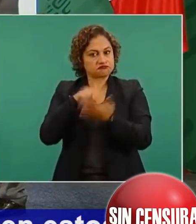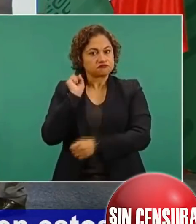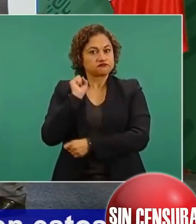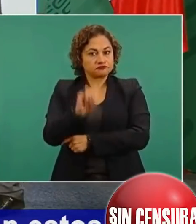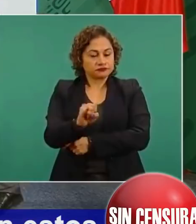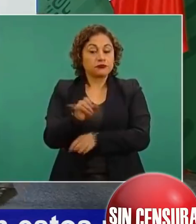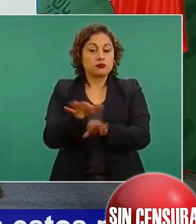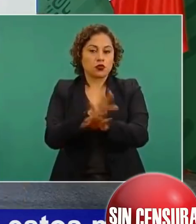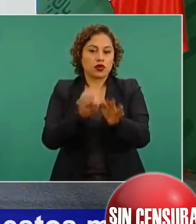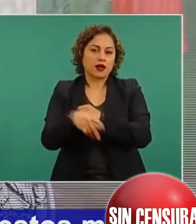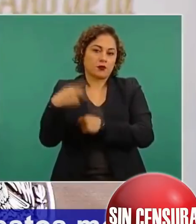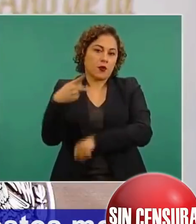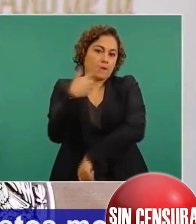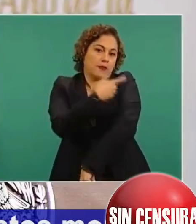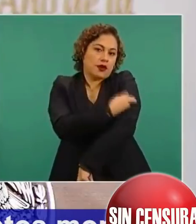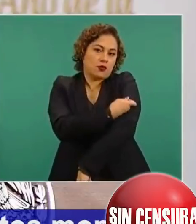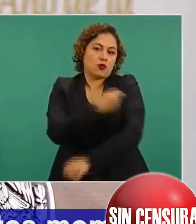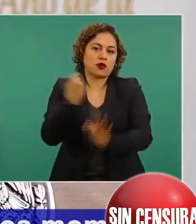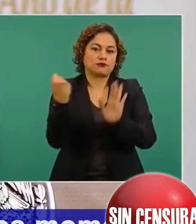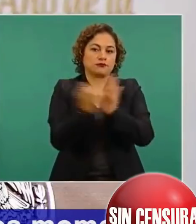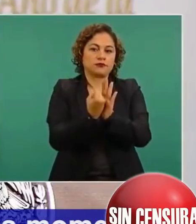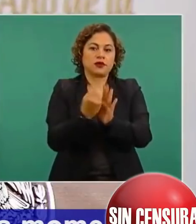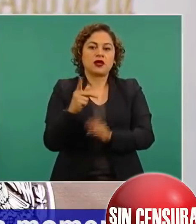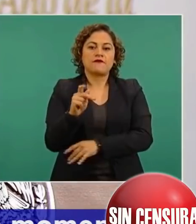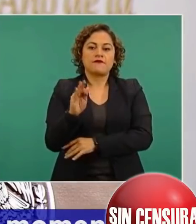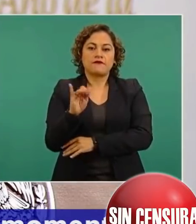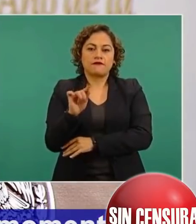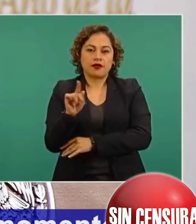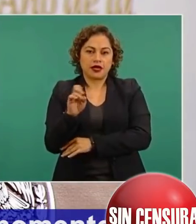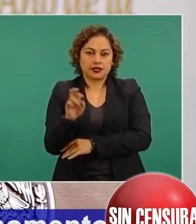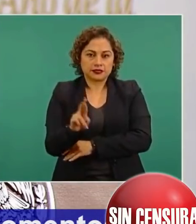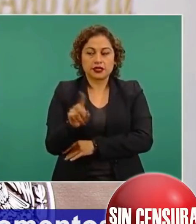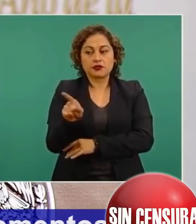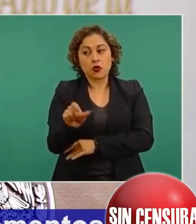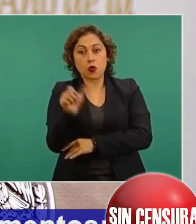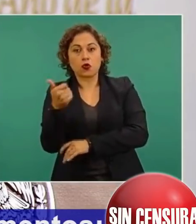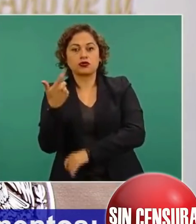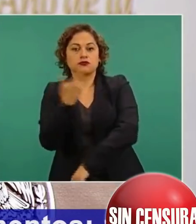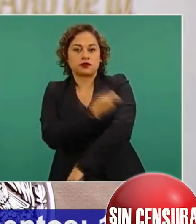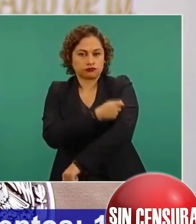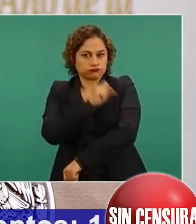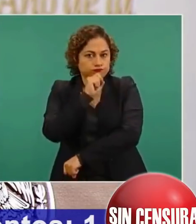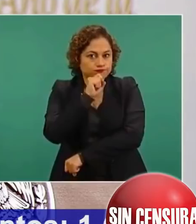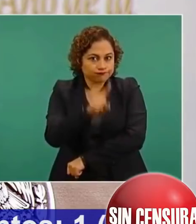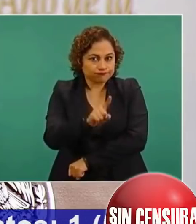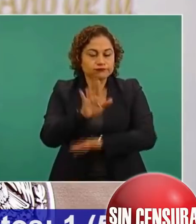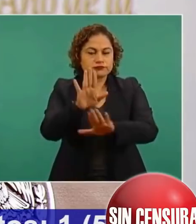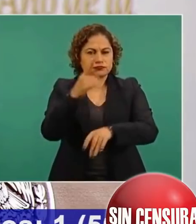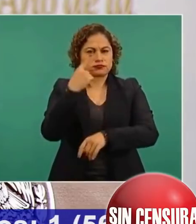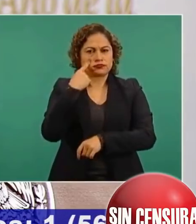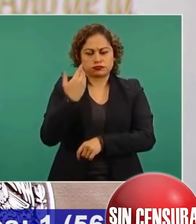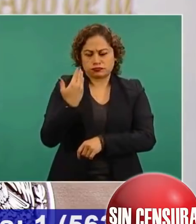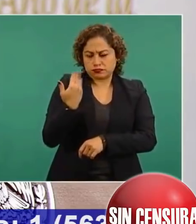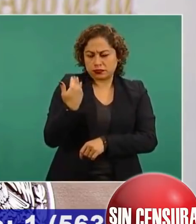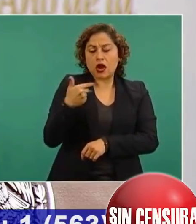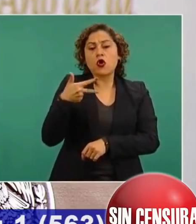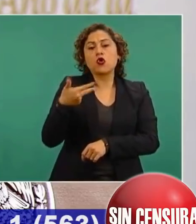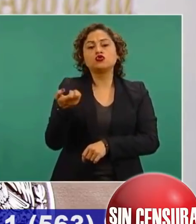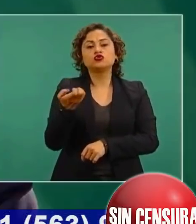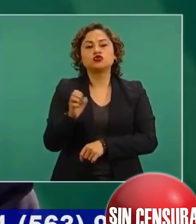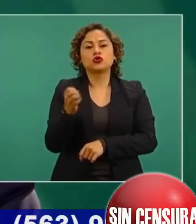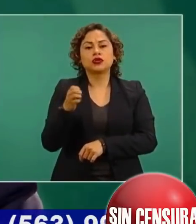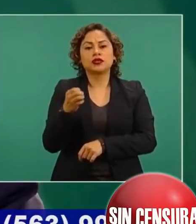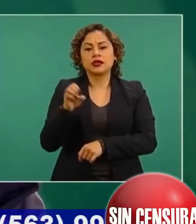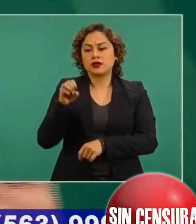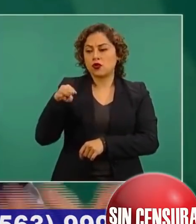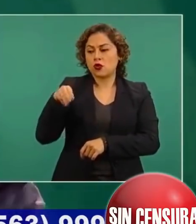Pfizer, pero también para las otras vacunas. Recientemente, el 8 de enero, la Organización